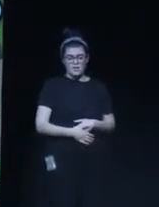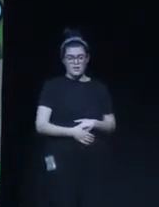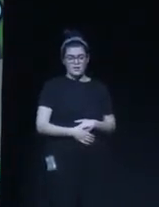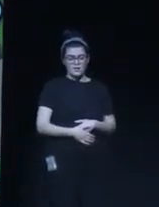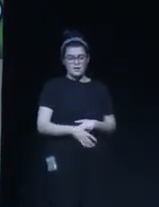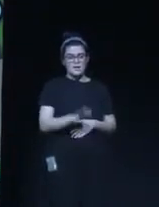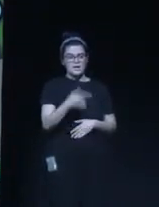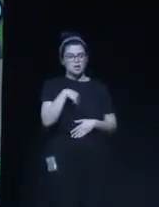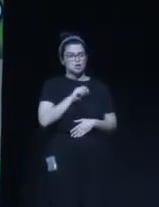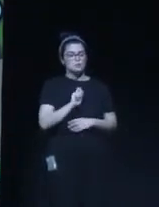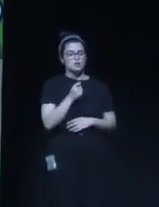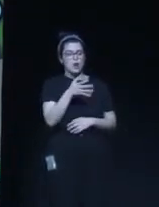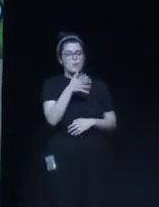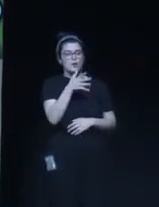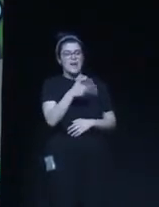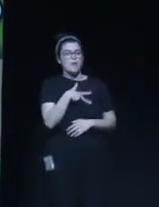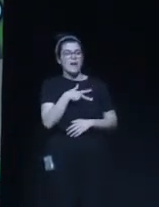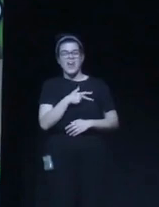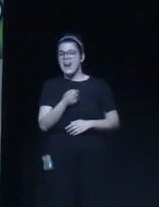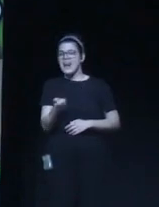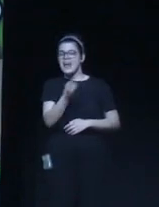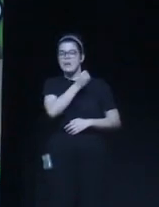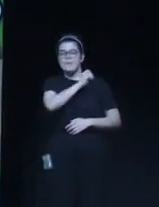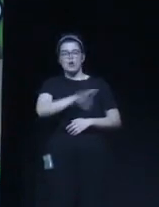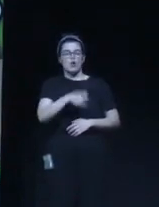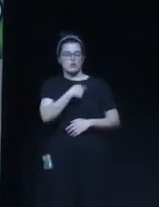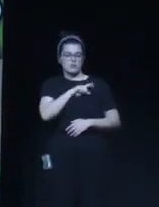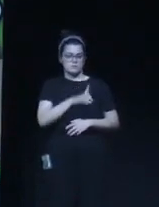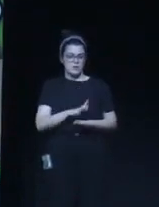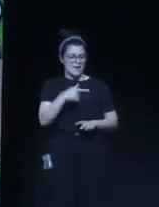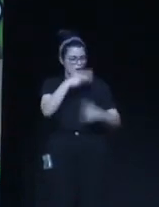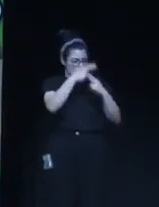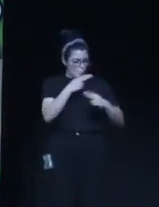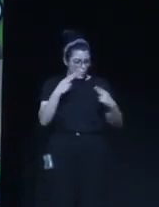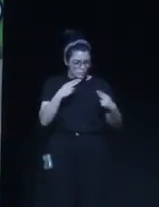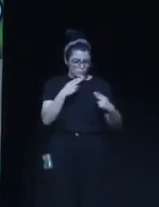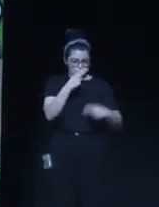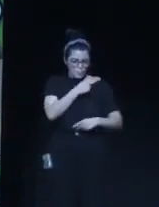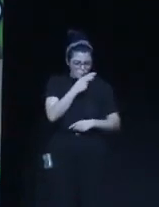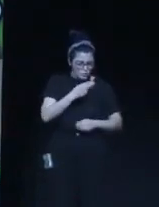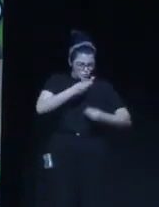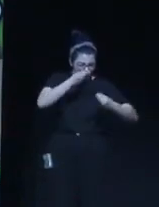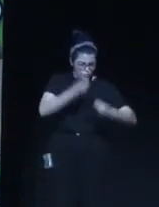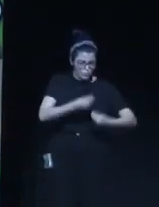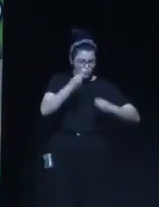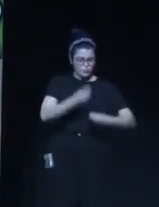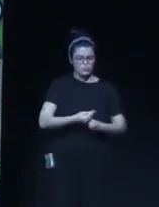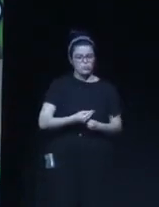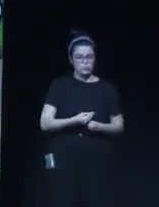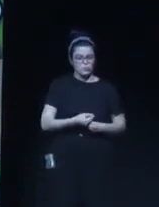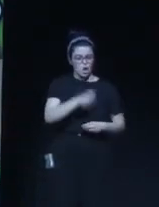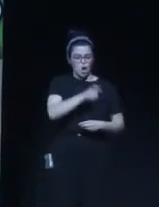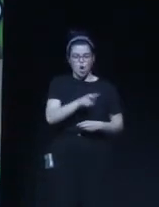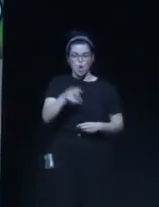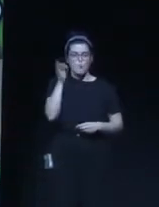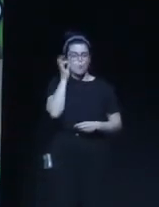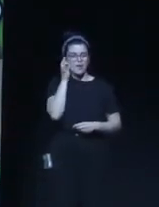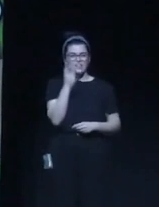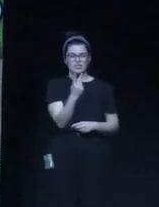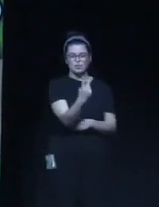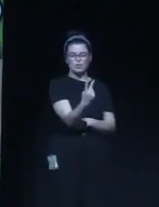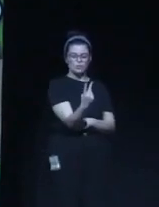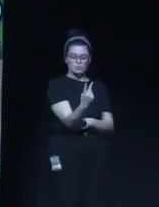la mejor de España, una mujer súper comprometida. Si hay dos mujeres que han sido para nosotras